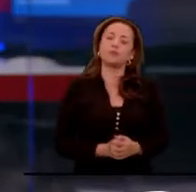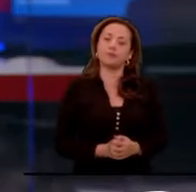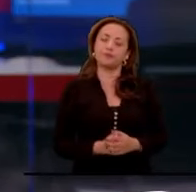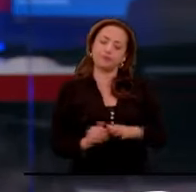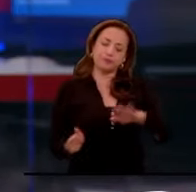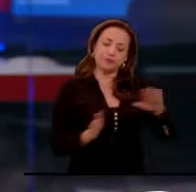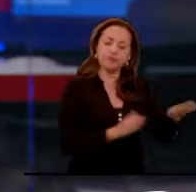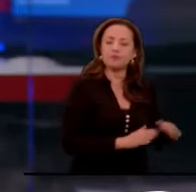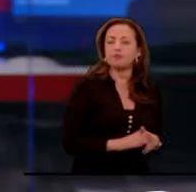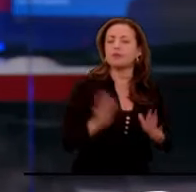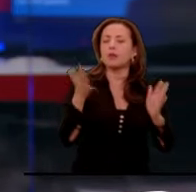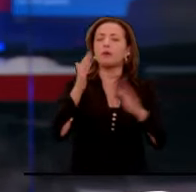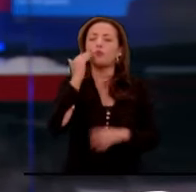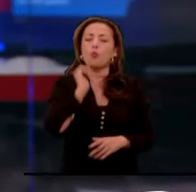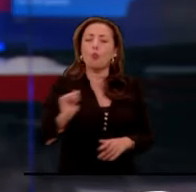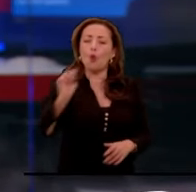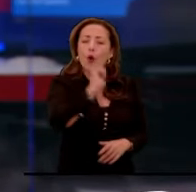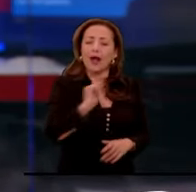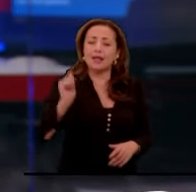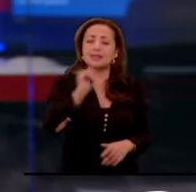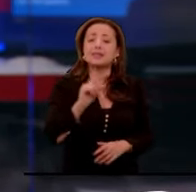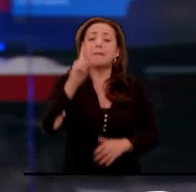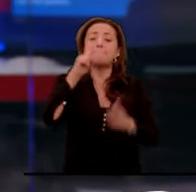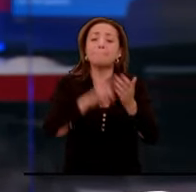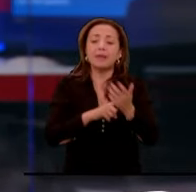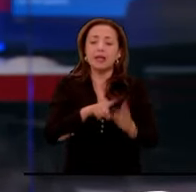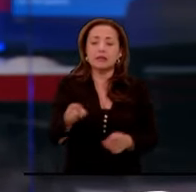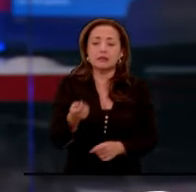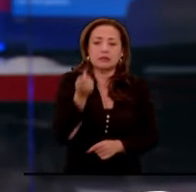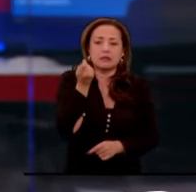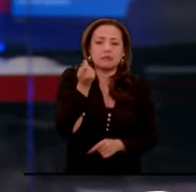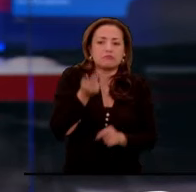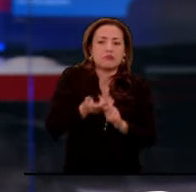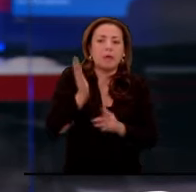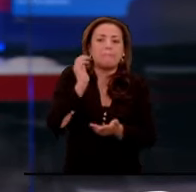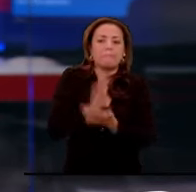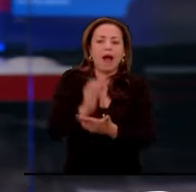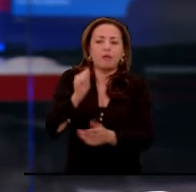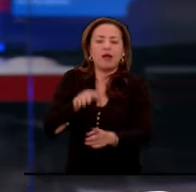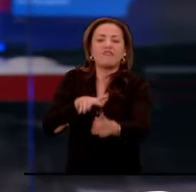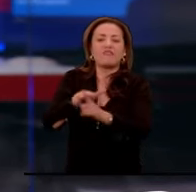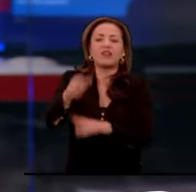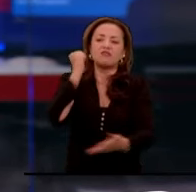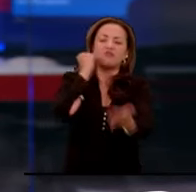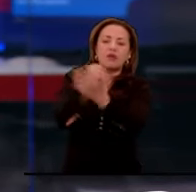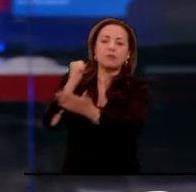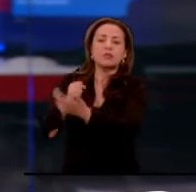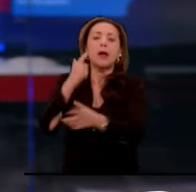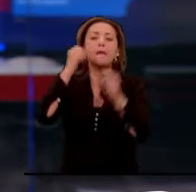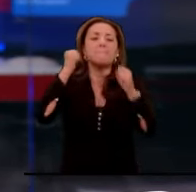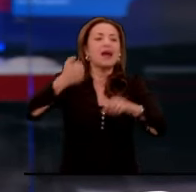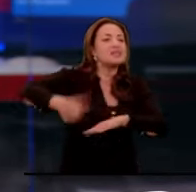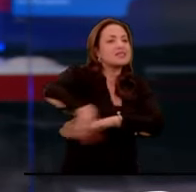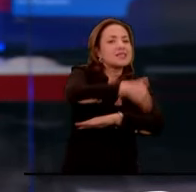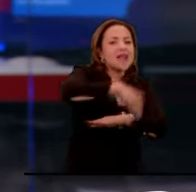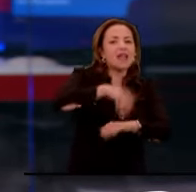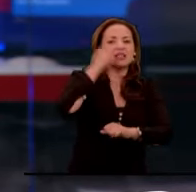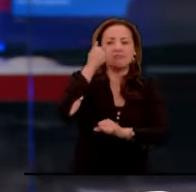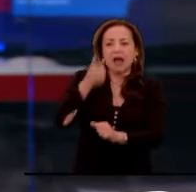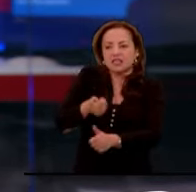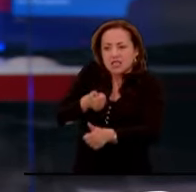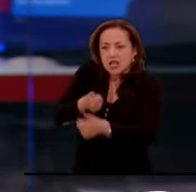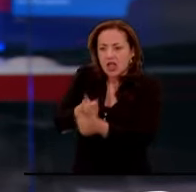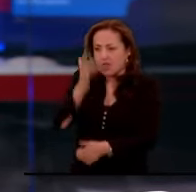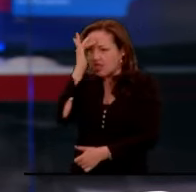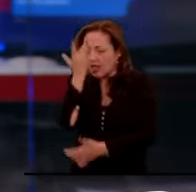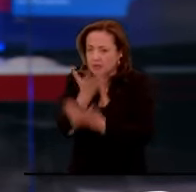Cerca de 1,000 mujeres se encuentran en riesgo de ser víctimas de feminicidio en Bogotá y el acoso callejero es la modalidad que más afecta a las mujeres.